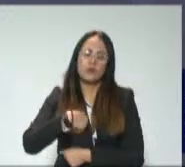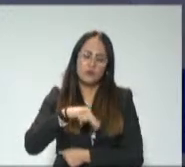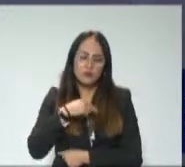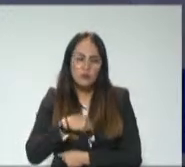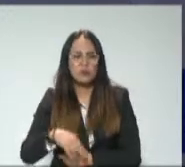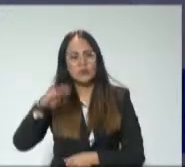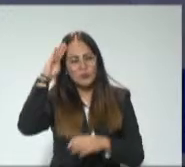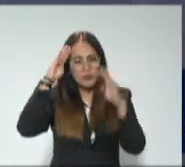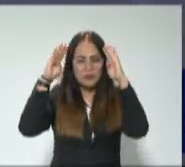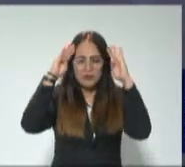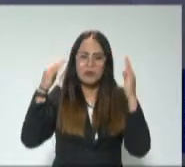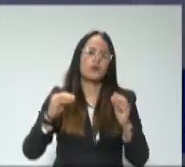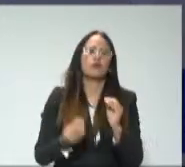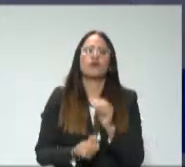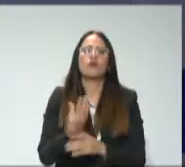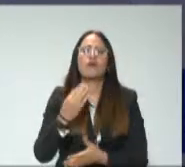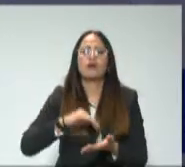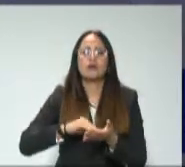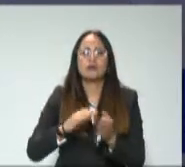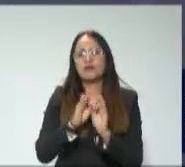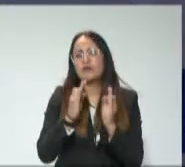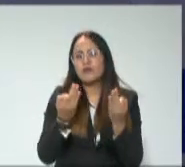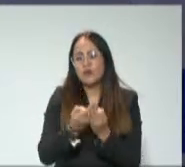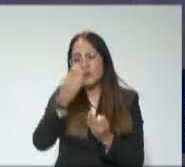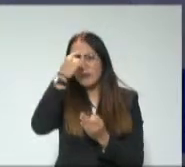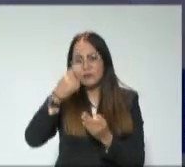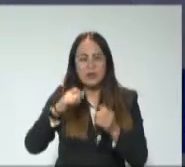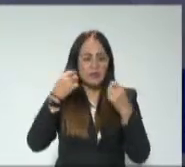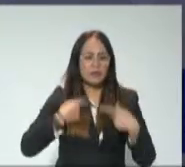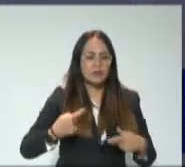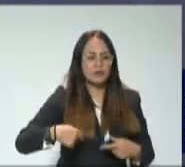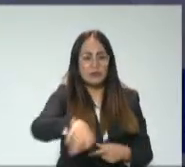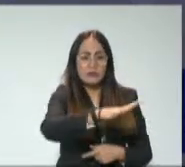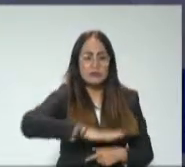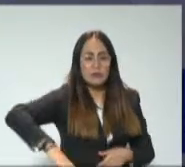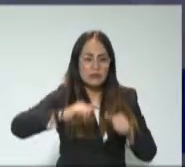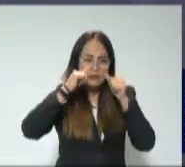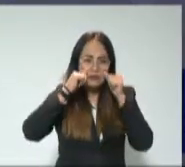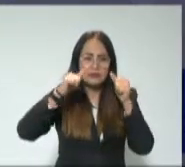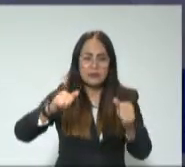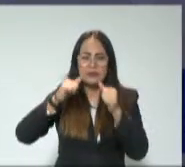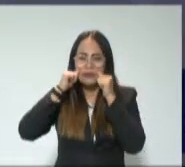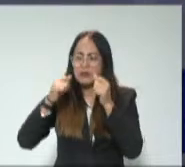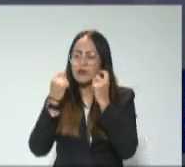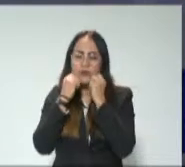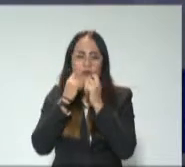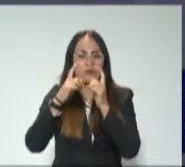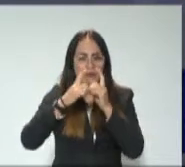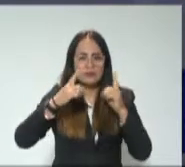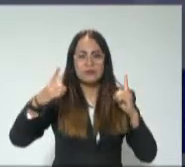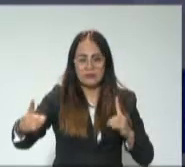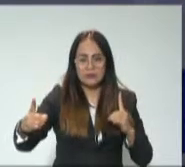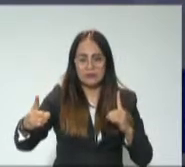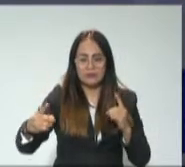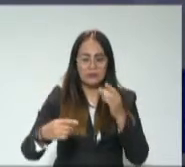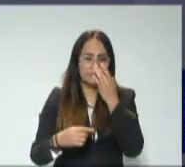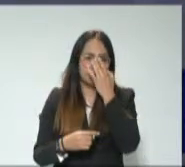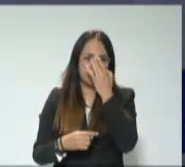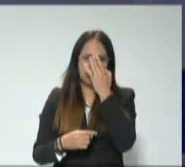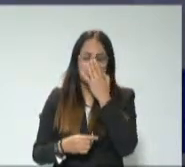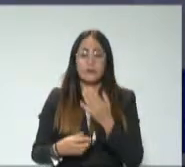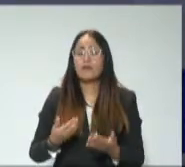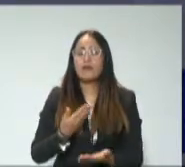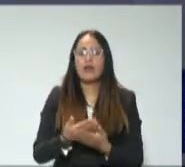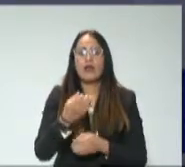a implementar mecanismos para atender las necesidades de la población a la distancia aún así